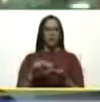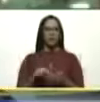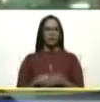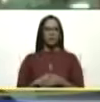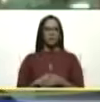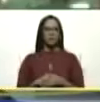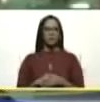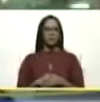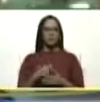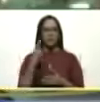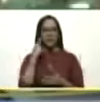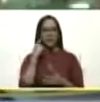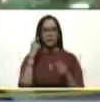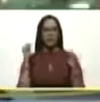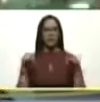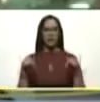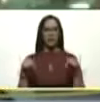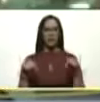Fíjense aquí